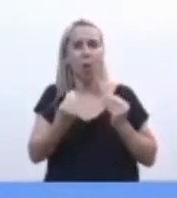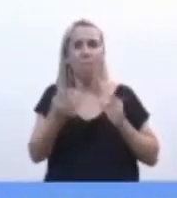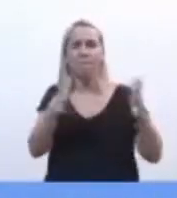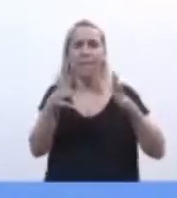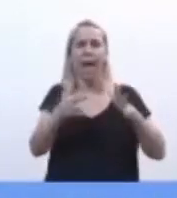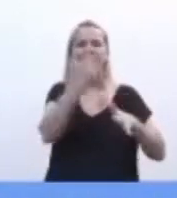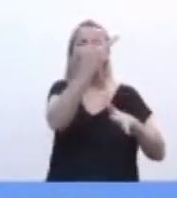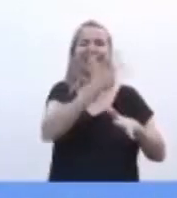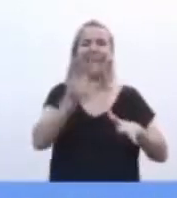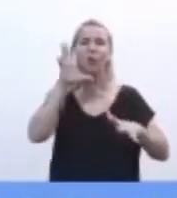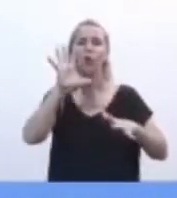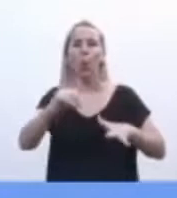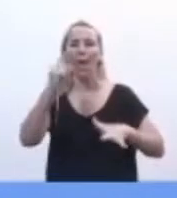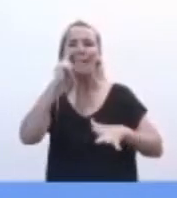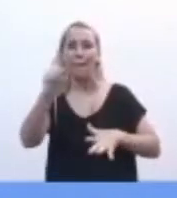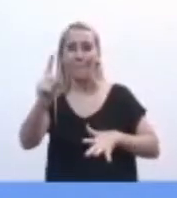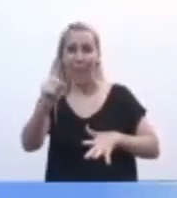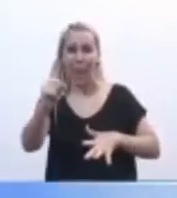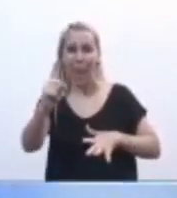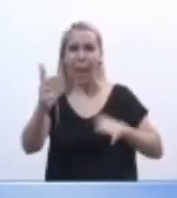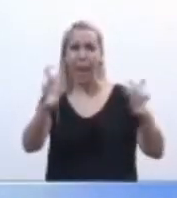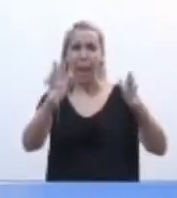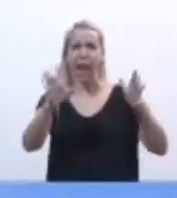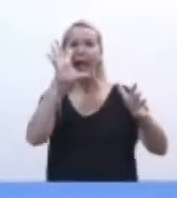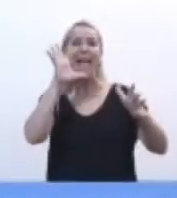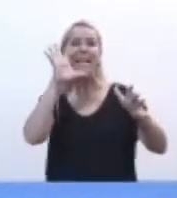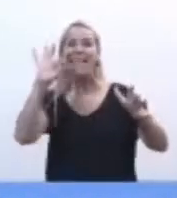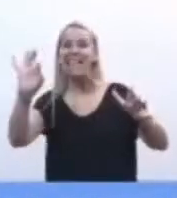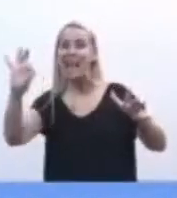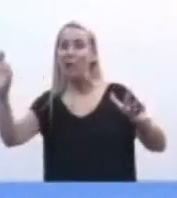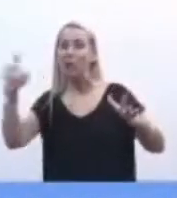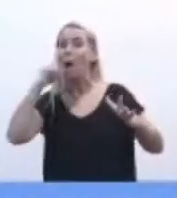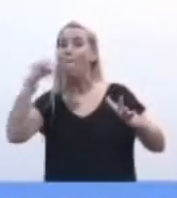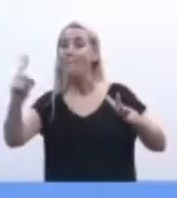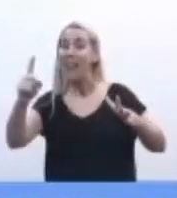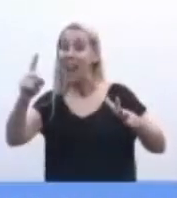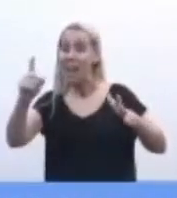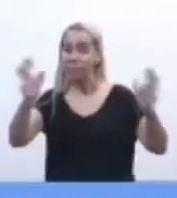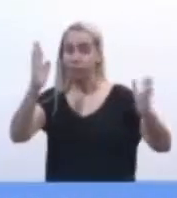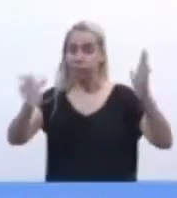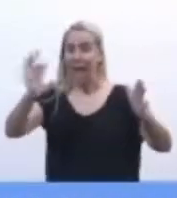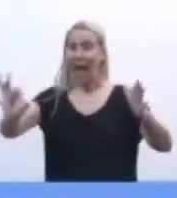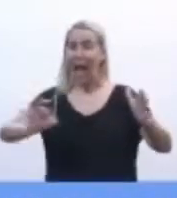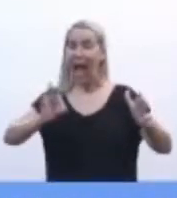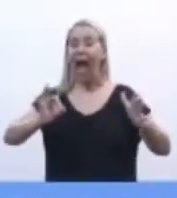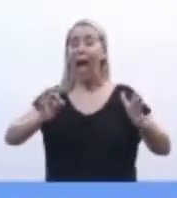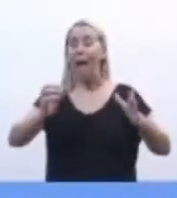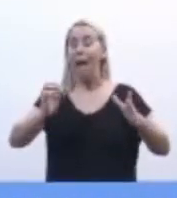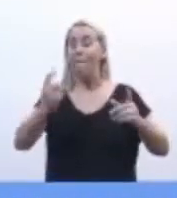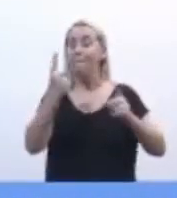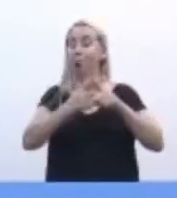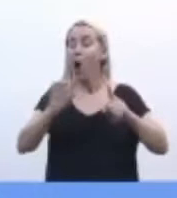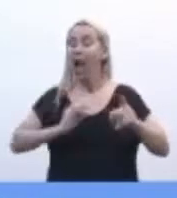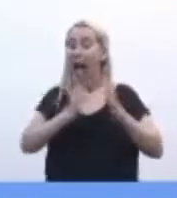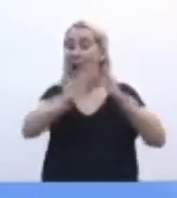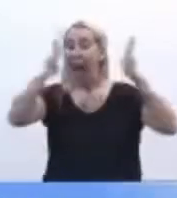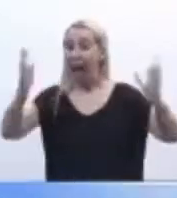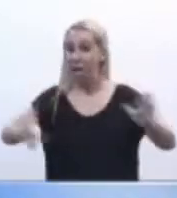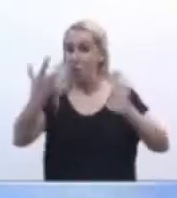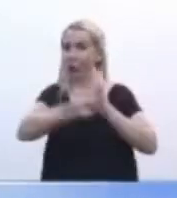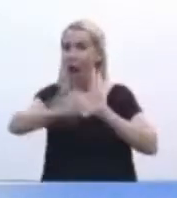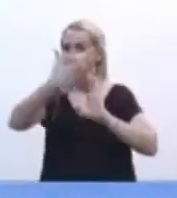350.000 y 500.000 abortos por año más de más de 1.000